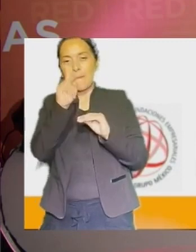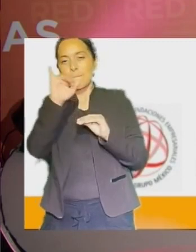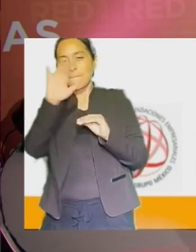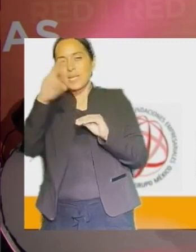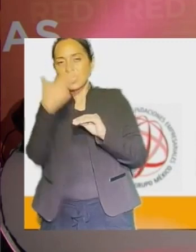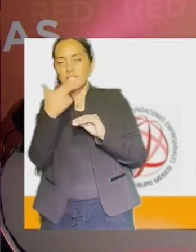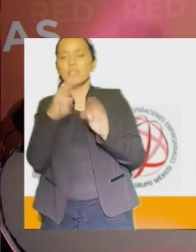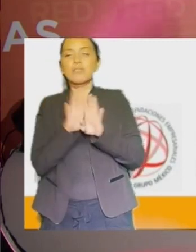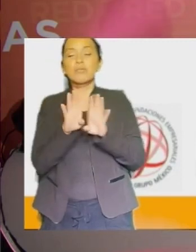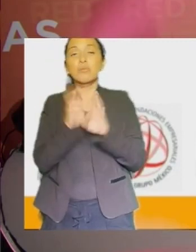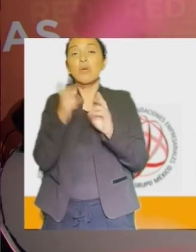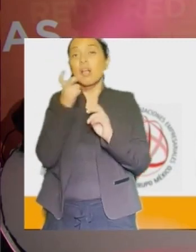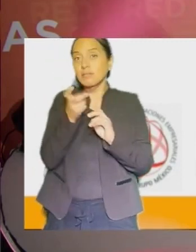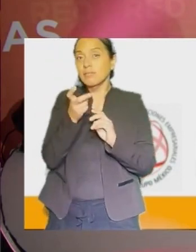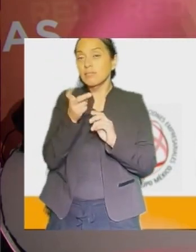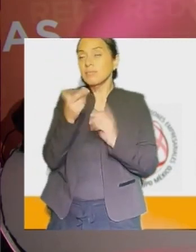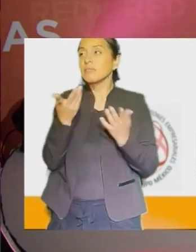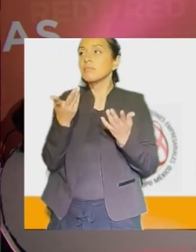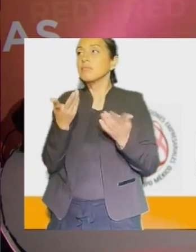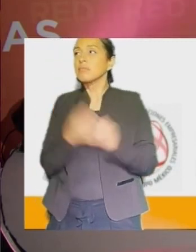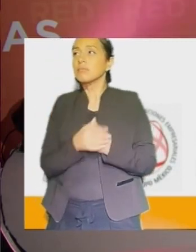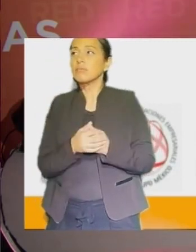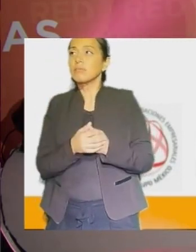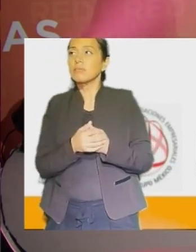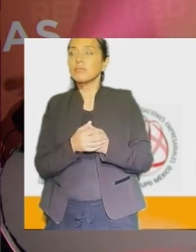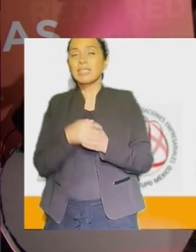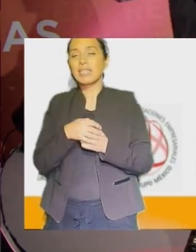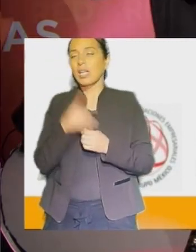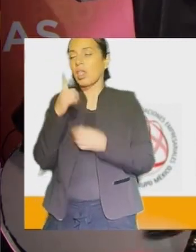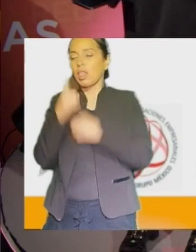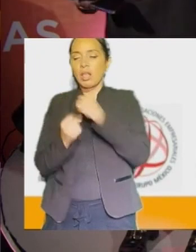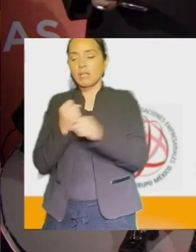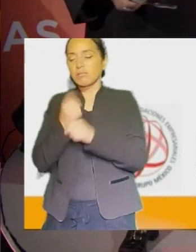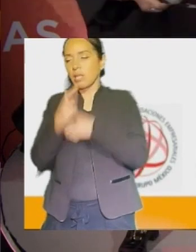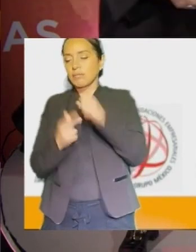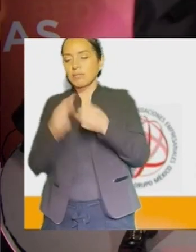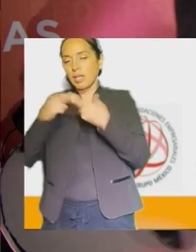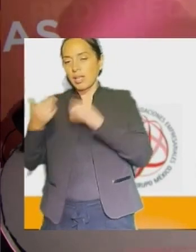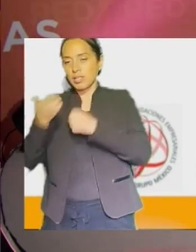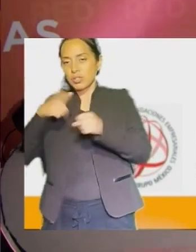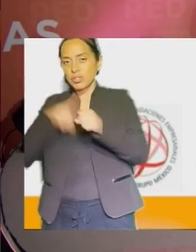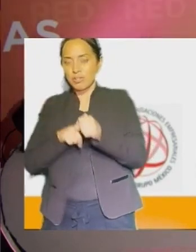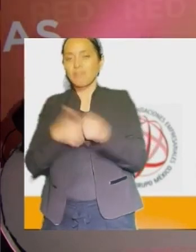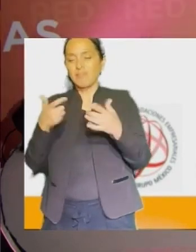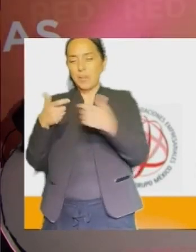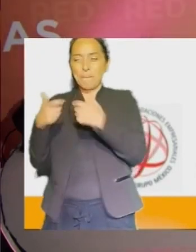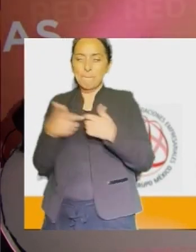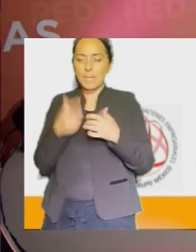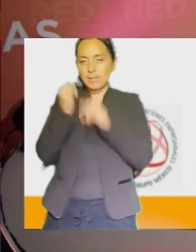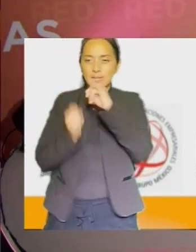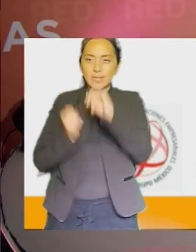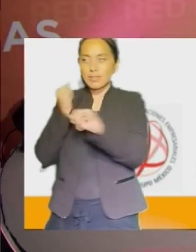internacional, normalmente, pues cada año con la red de asociaciones hacemos el bootcamp de cooperación internacional